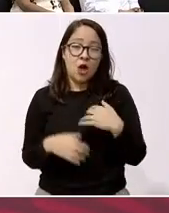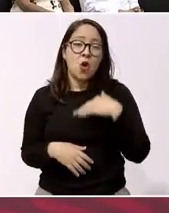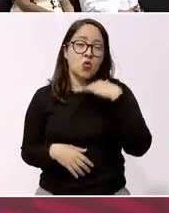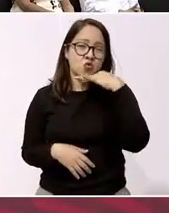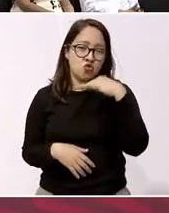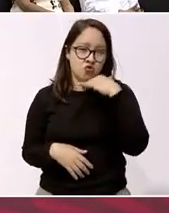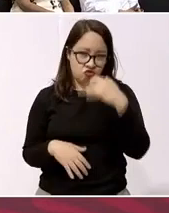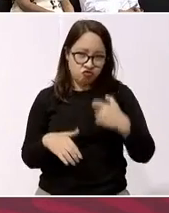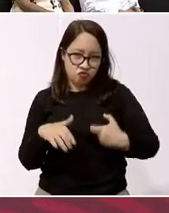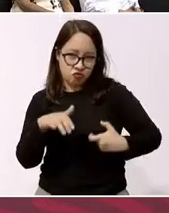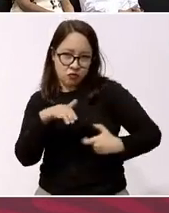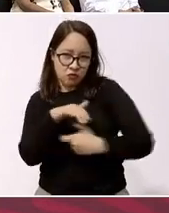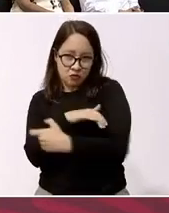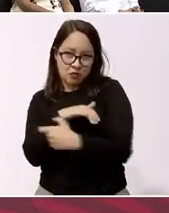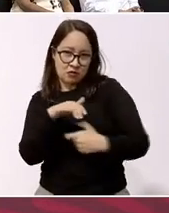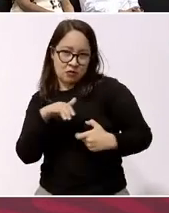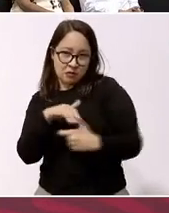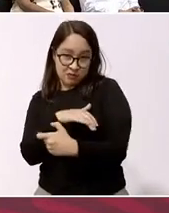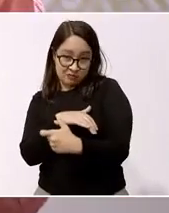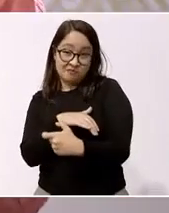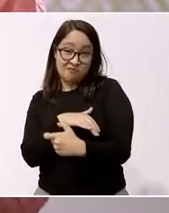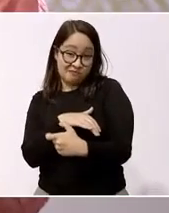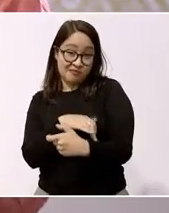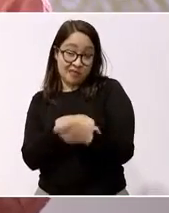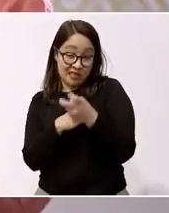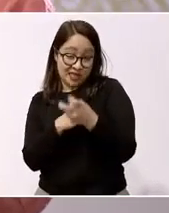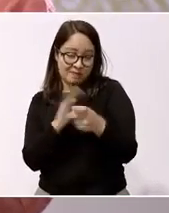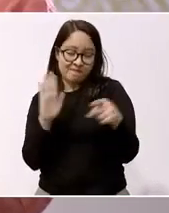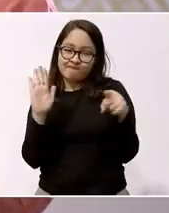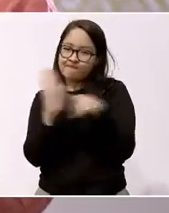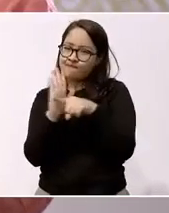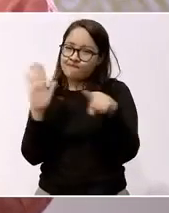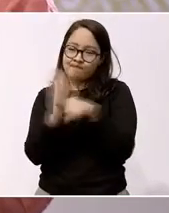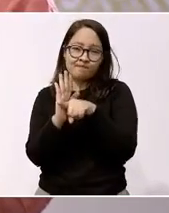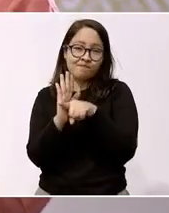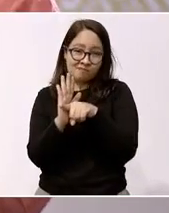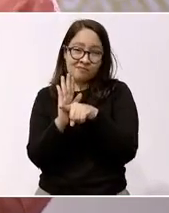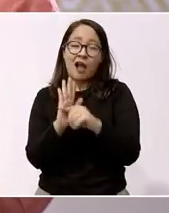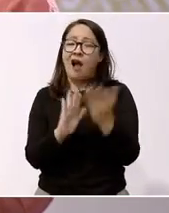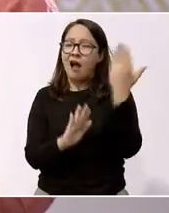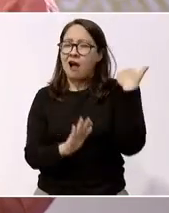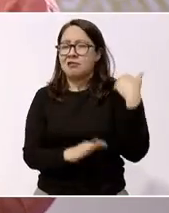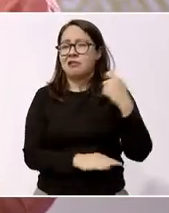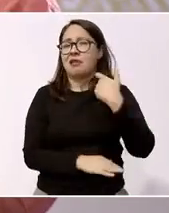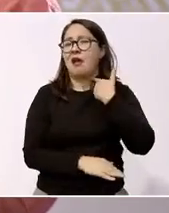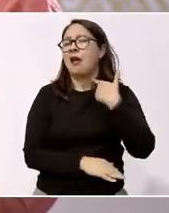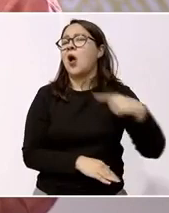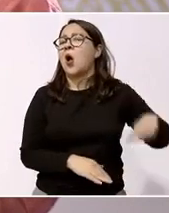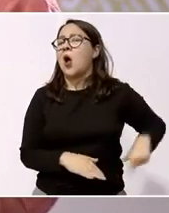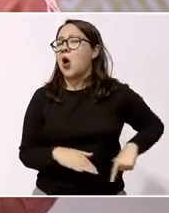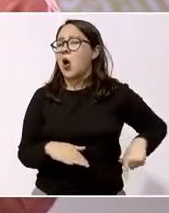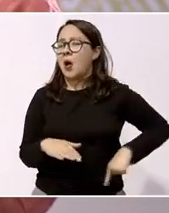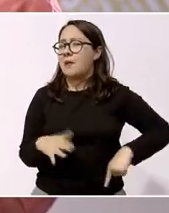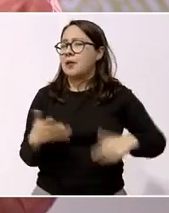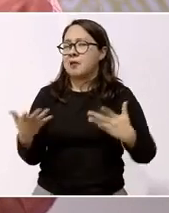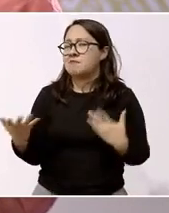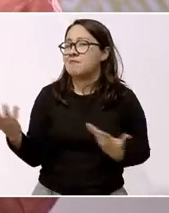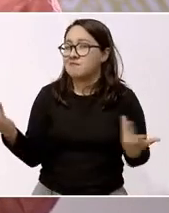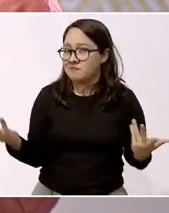quería destruir a nuestro país, porque no olvidemos que la